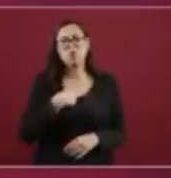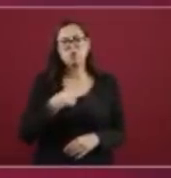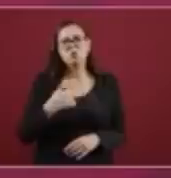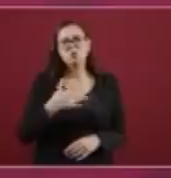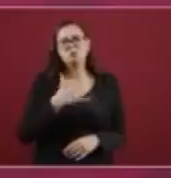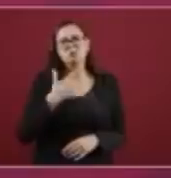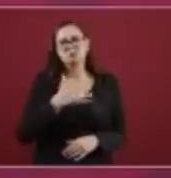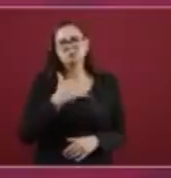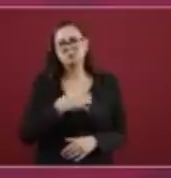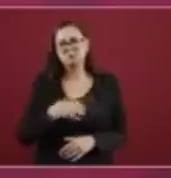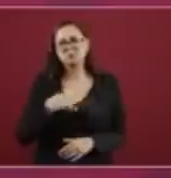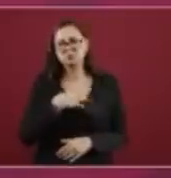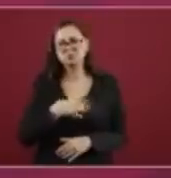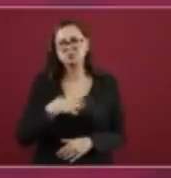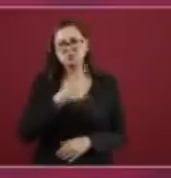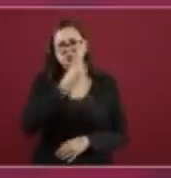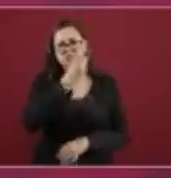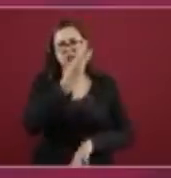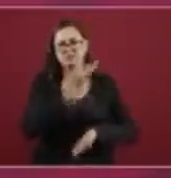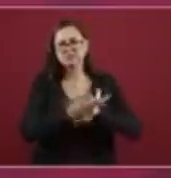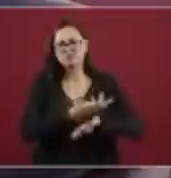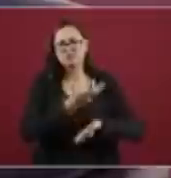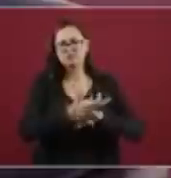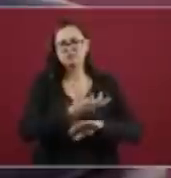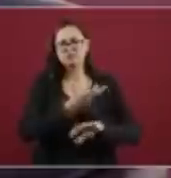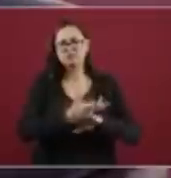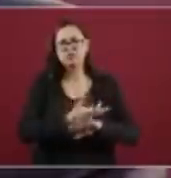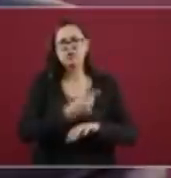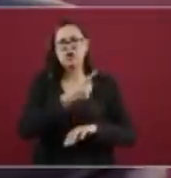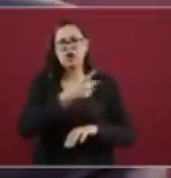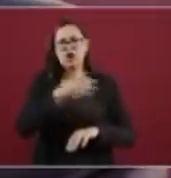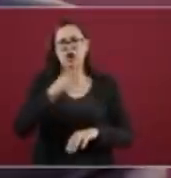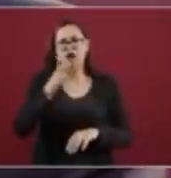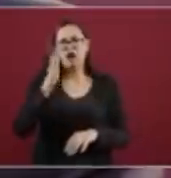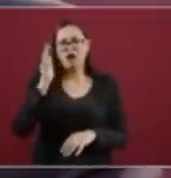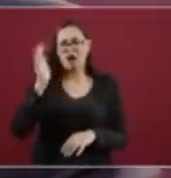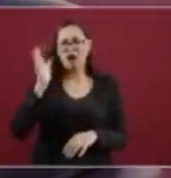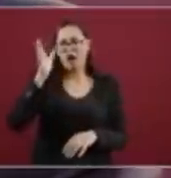Estados Unidos esté reconociendo que nosotros